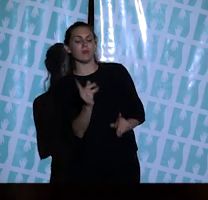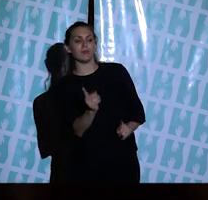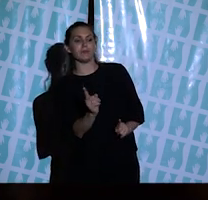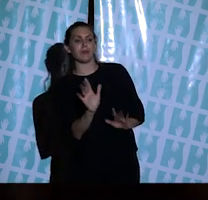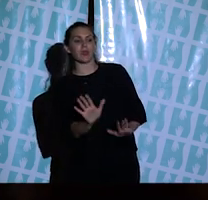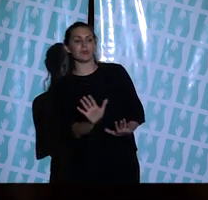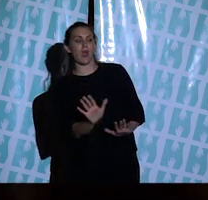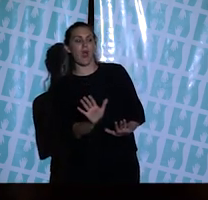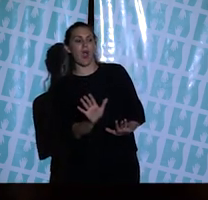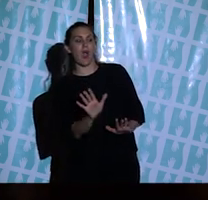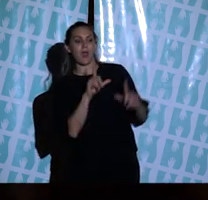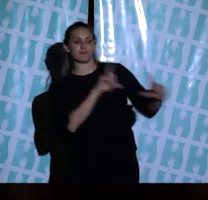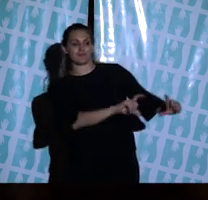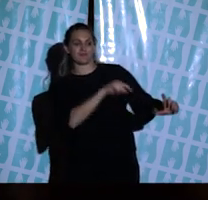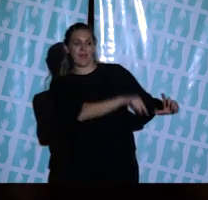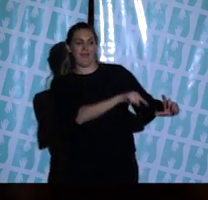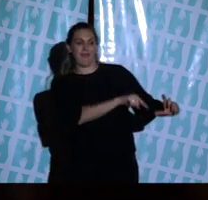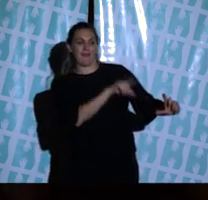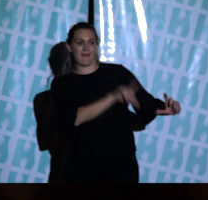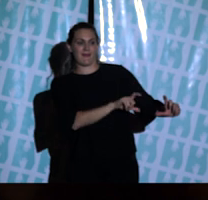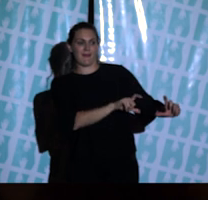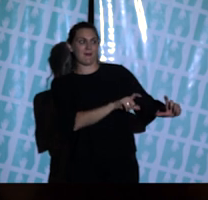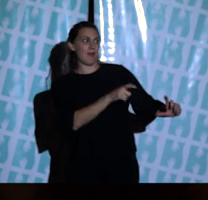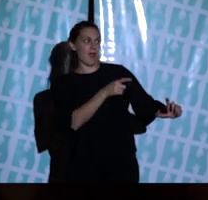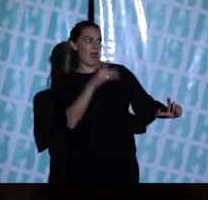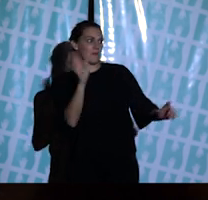ahí, miren. Finge que la lleva el viento.